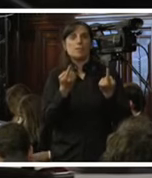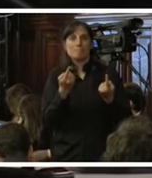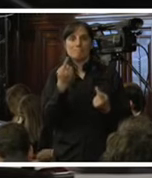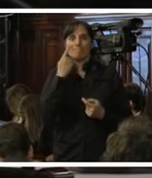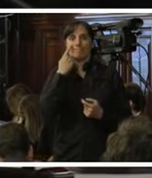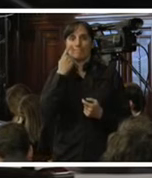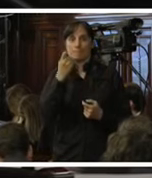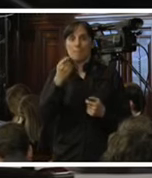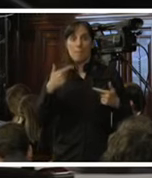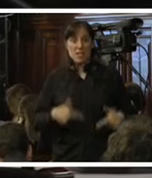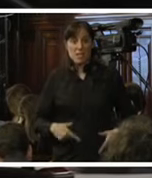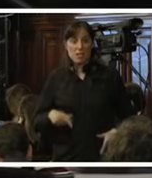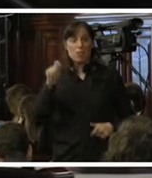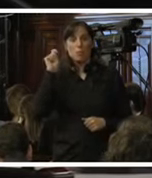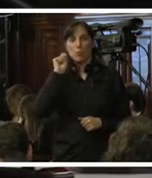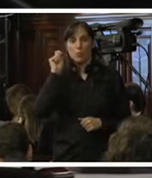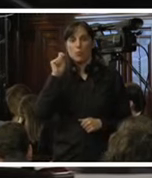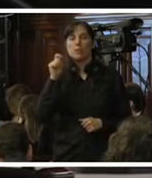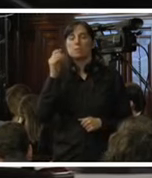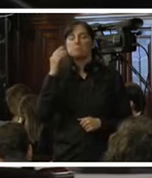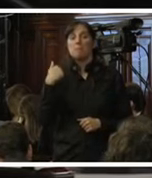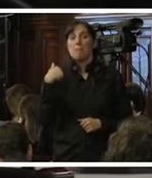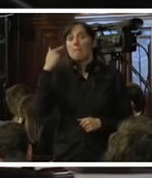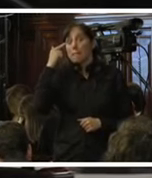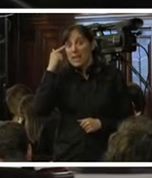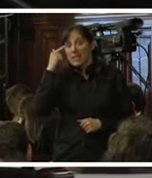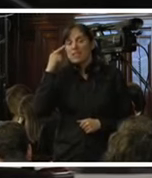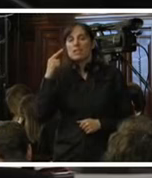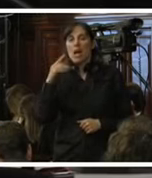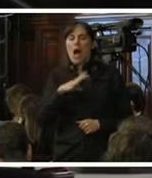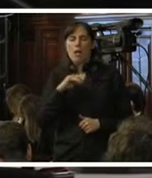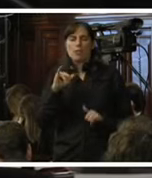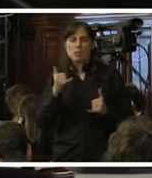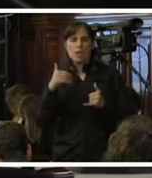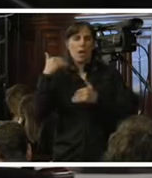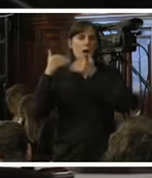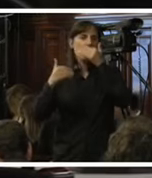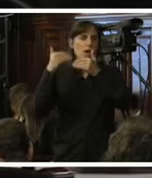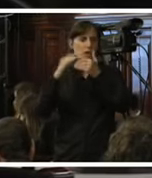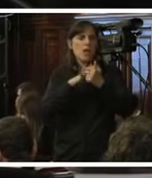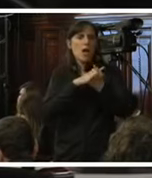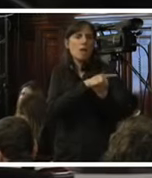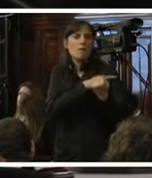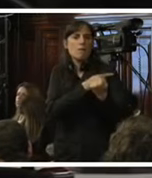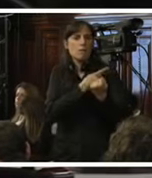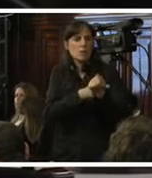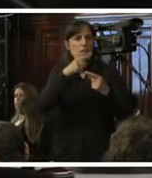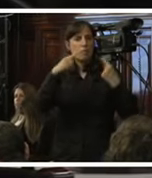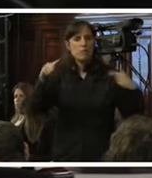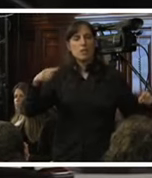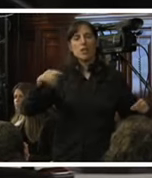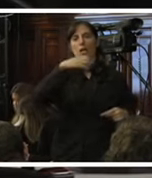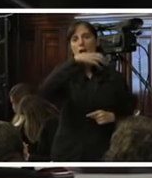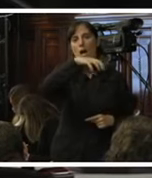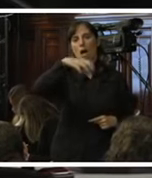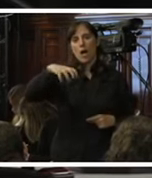Consideramos desde el Ministerio Público que hemos dado avances importantes con el fortalecimiento de diversas áreas